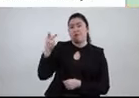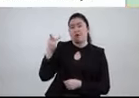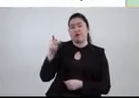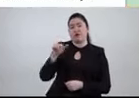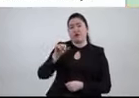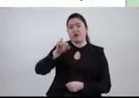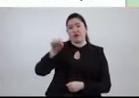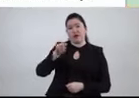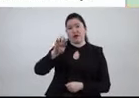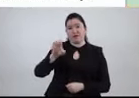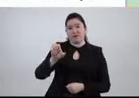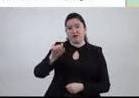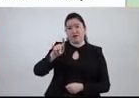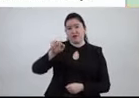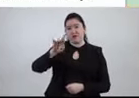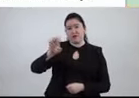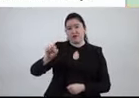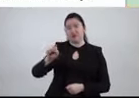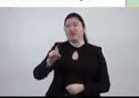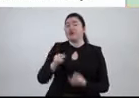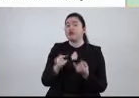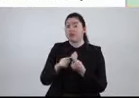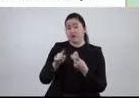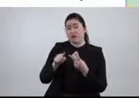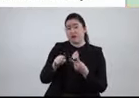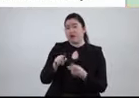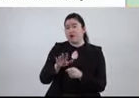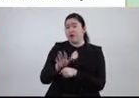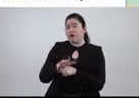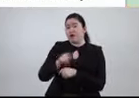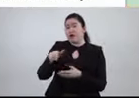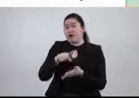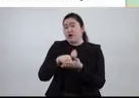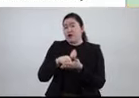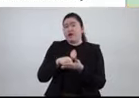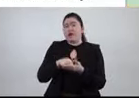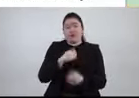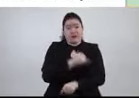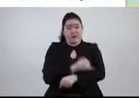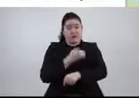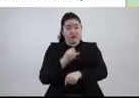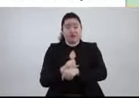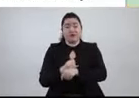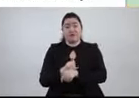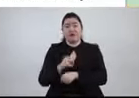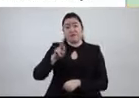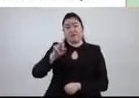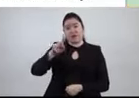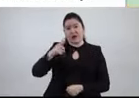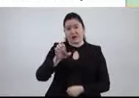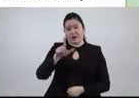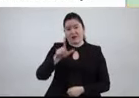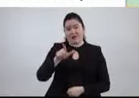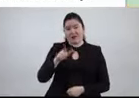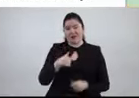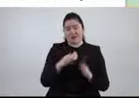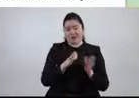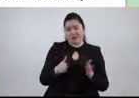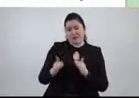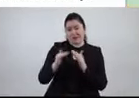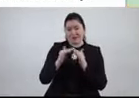en la Alcaldía Gustavo Madero, y la Unidad Habitacional Militar El Belgel, en la Alcaldía Iztapalapa. Recuerden, las citas de vacunación para